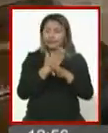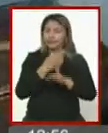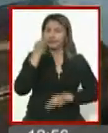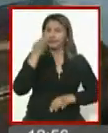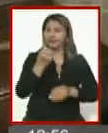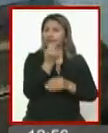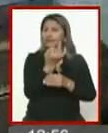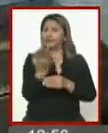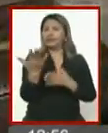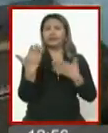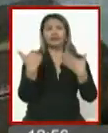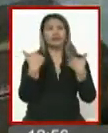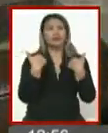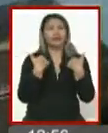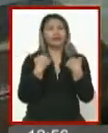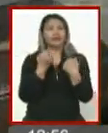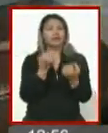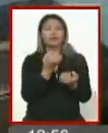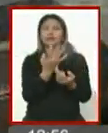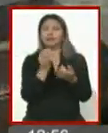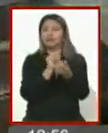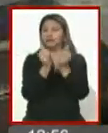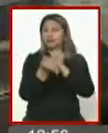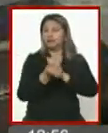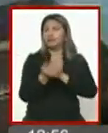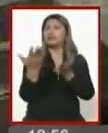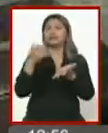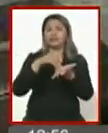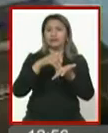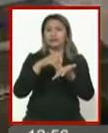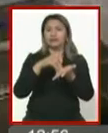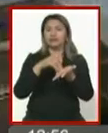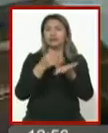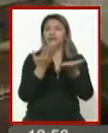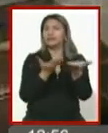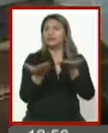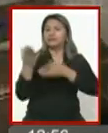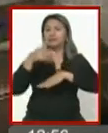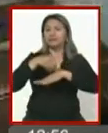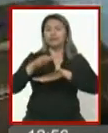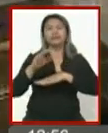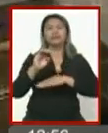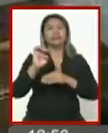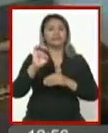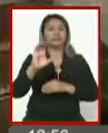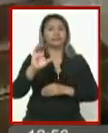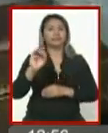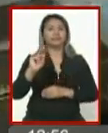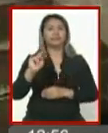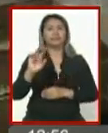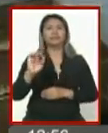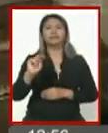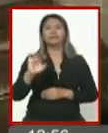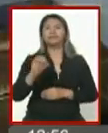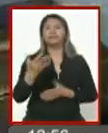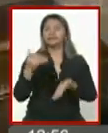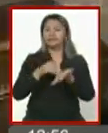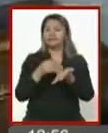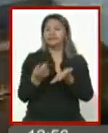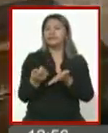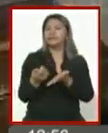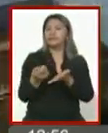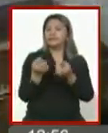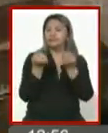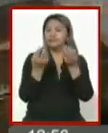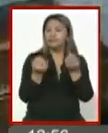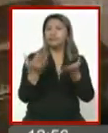si algún encaje tenía alguna adulteración, pues tenía que volver nuevamente al Banco Económico para su correspondiente reconteo y